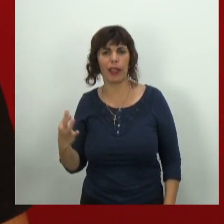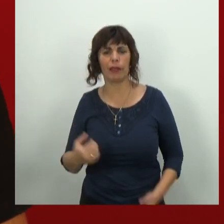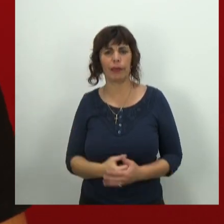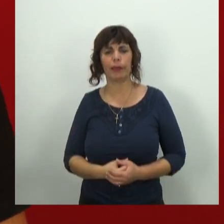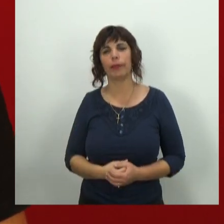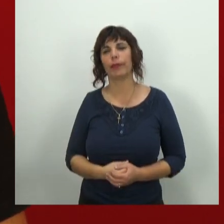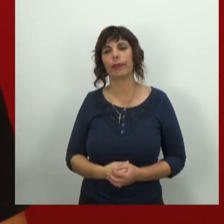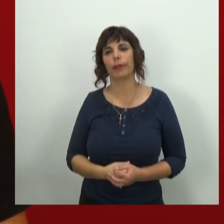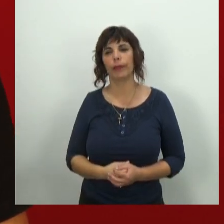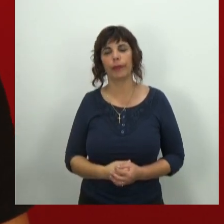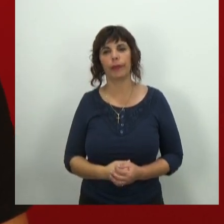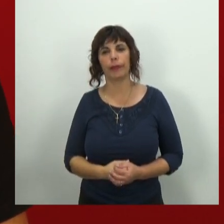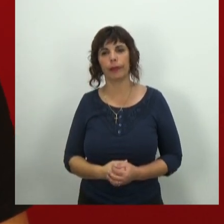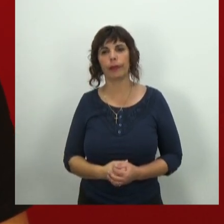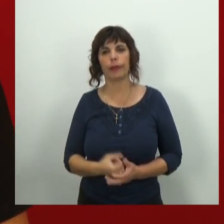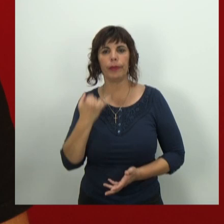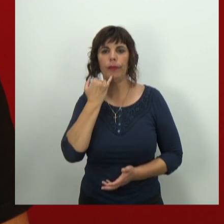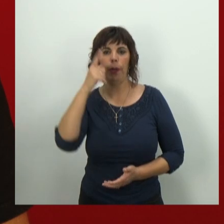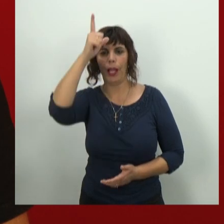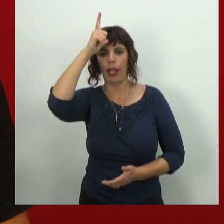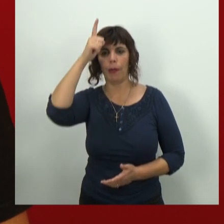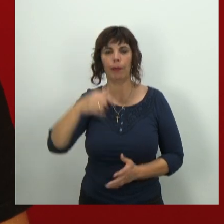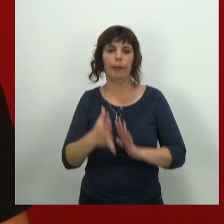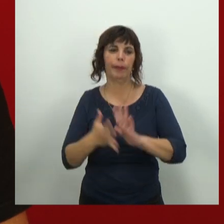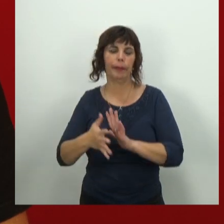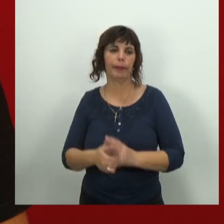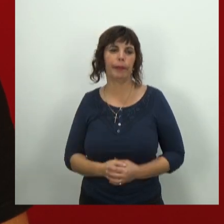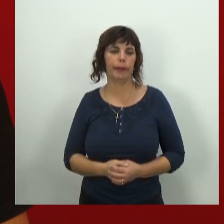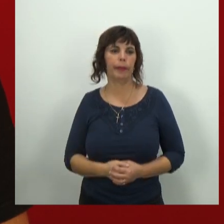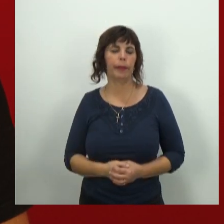der Herrschaftsanspruch Gottes ist gekommen.